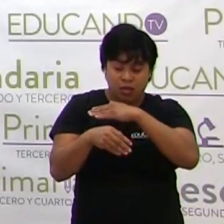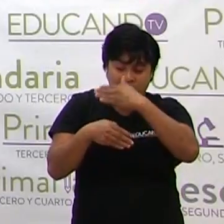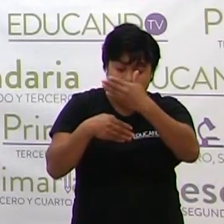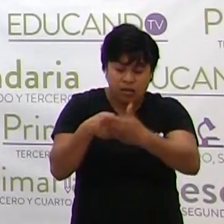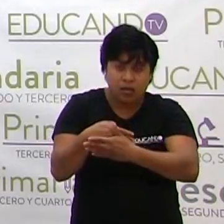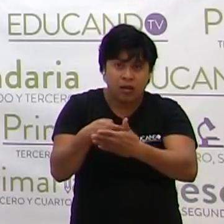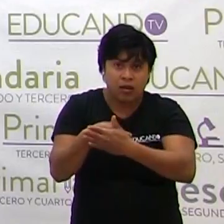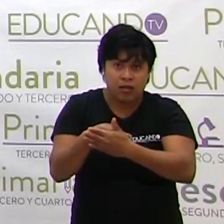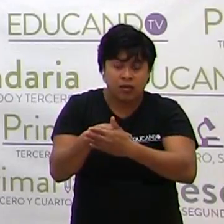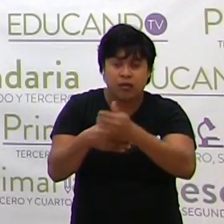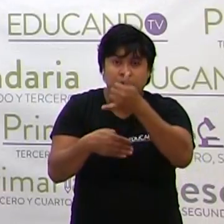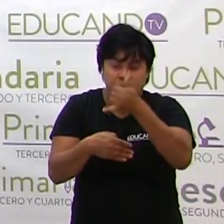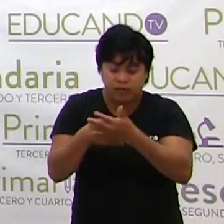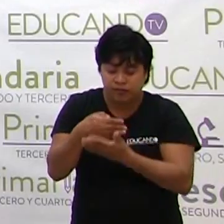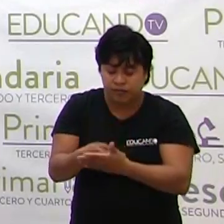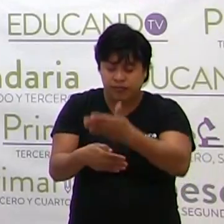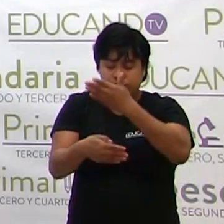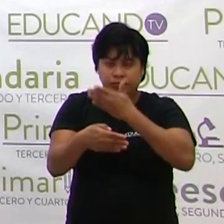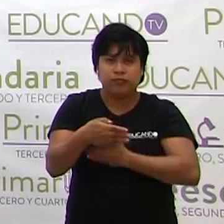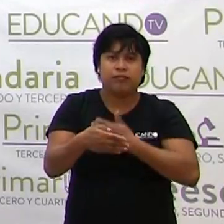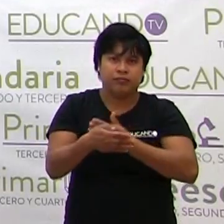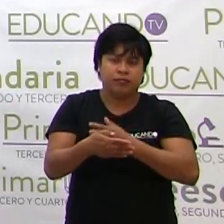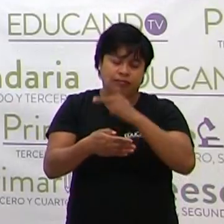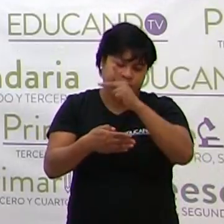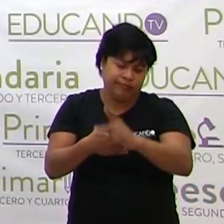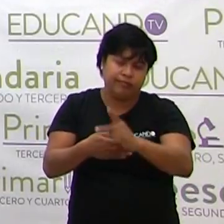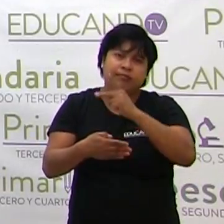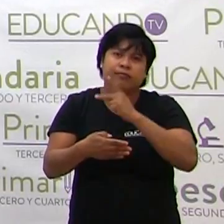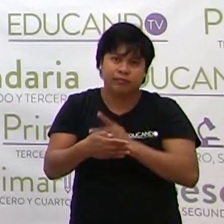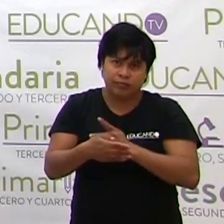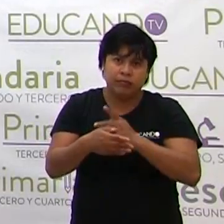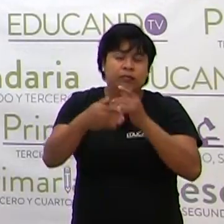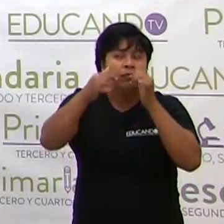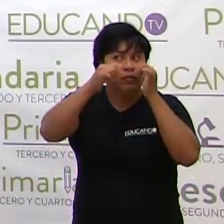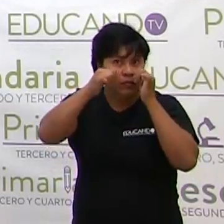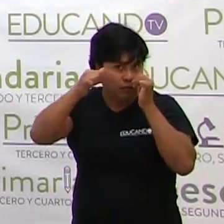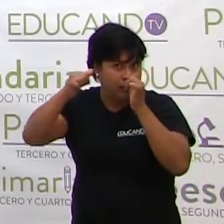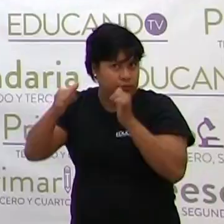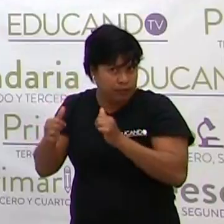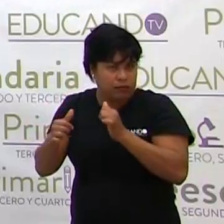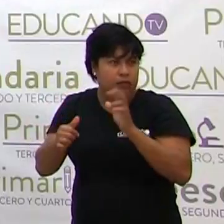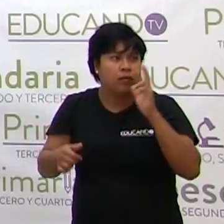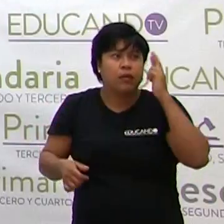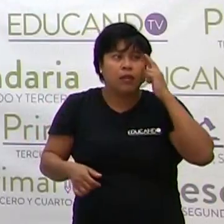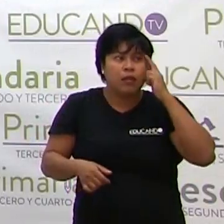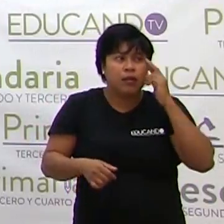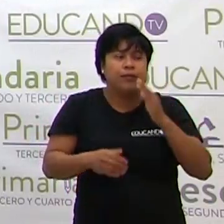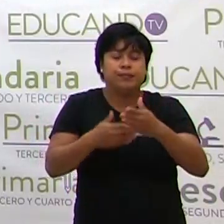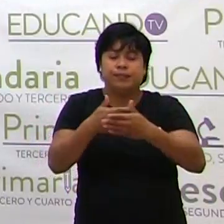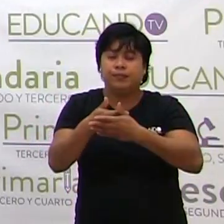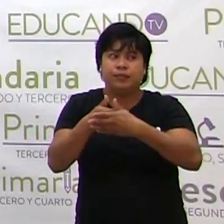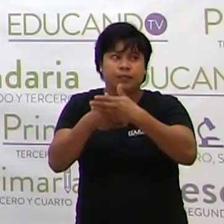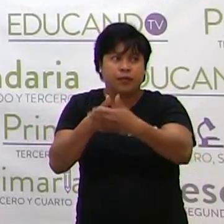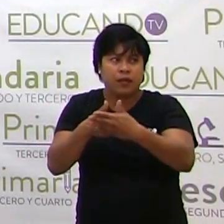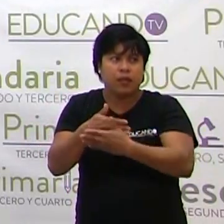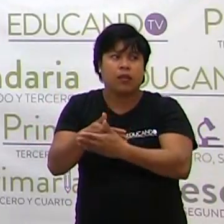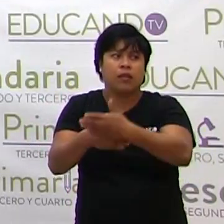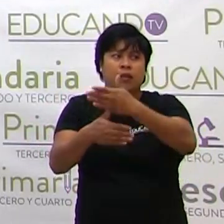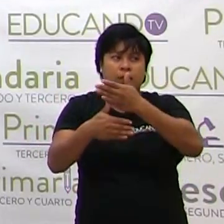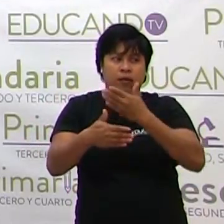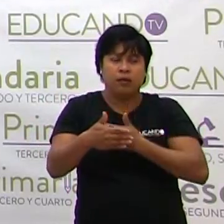el corte de atrás. Bien, mucha atención en esta parte. Recuerda, corte delante, corte